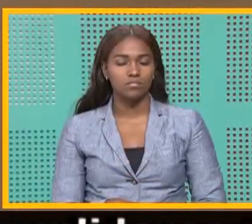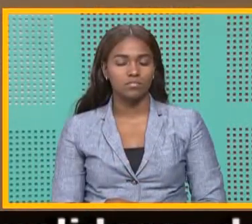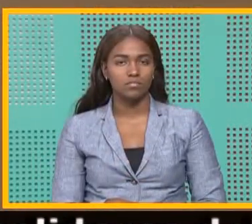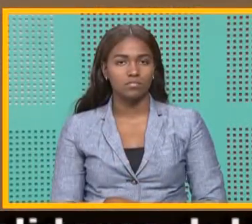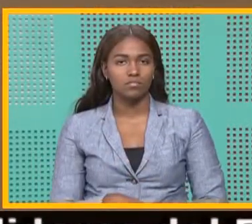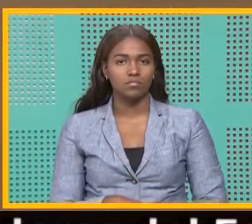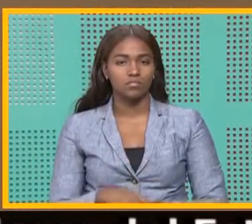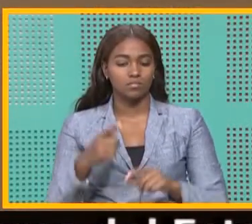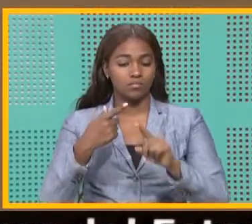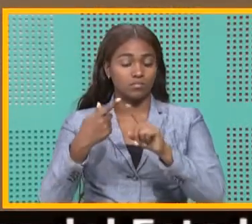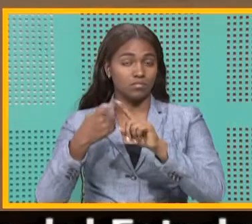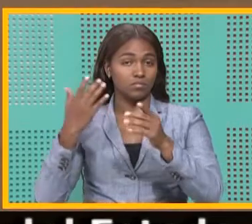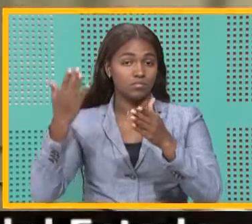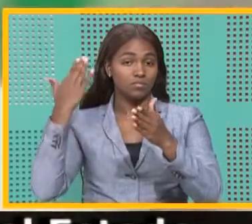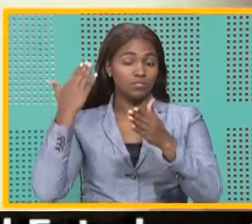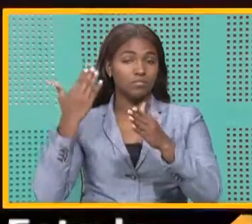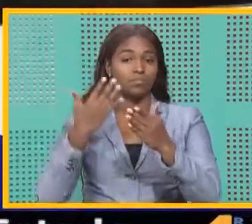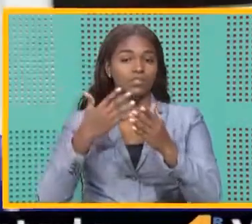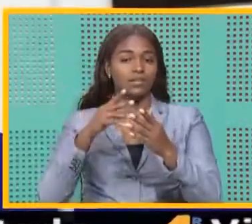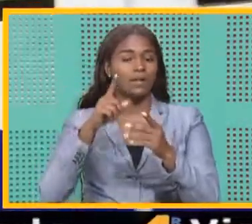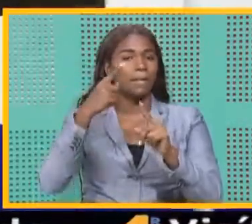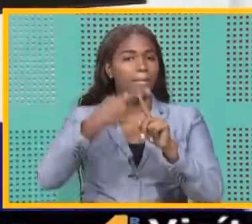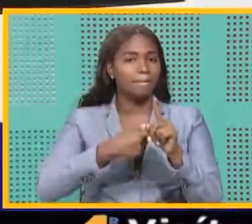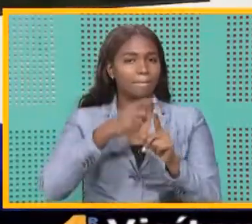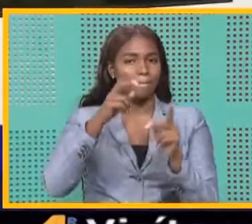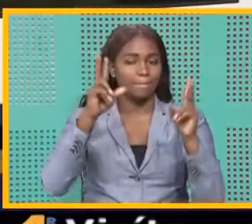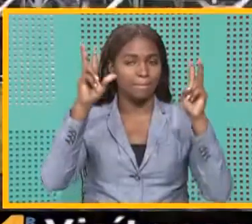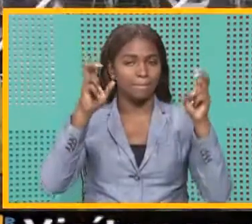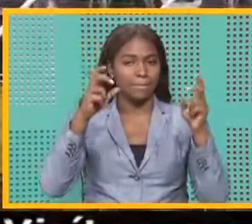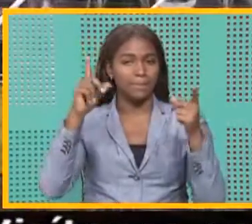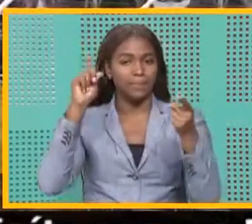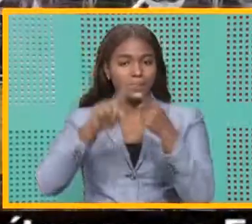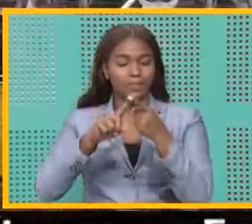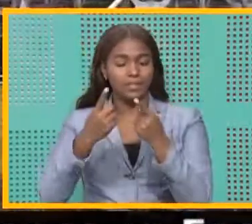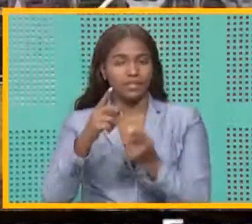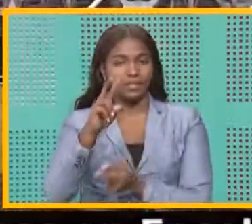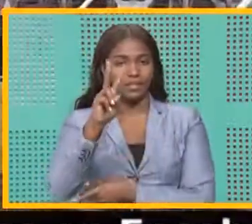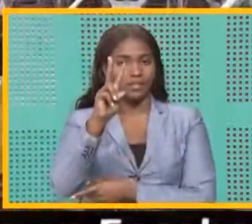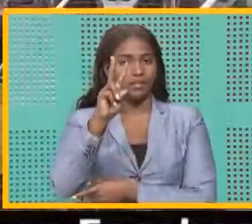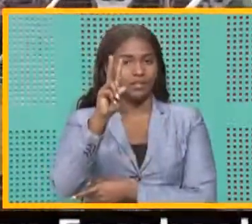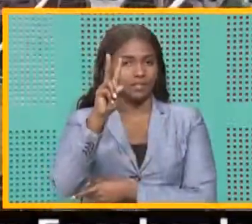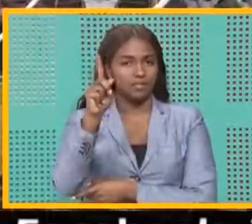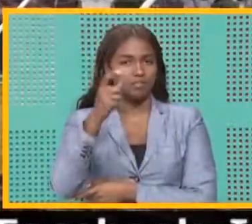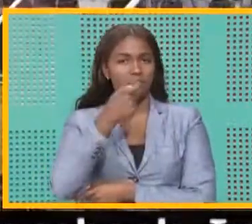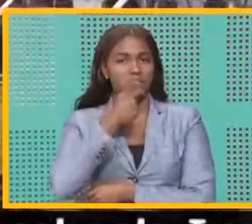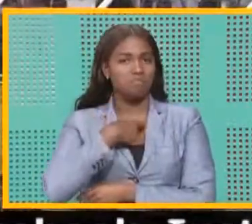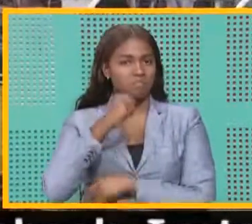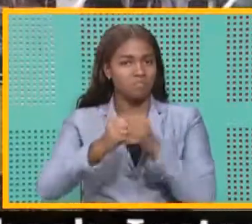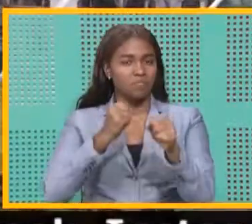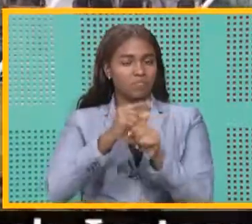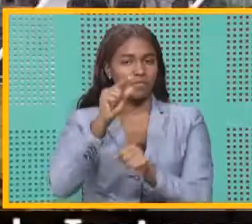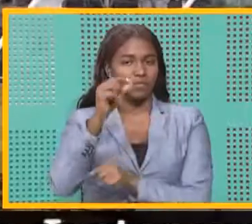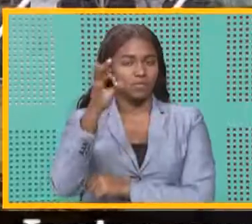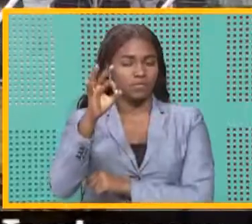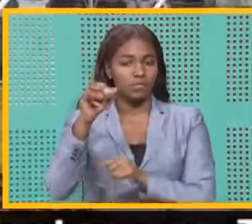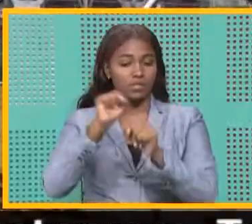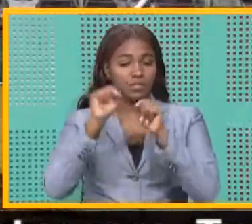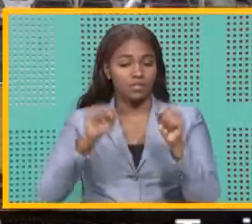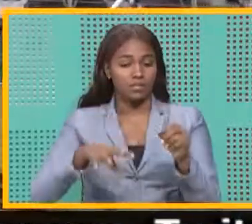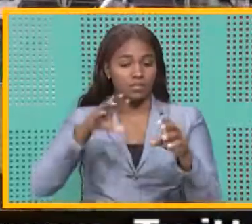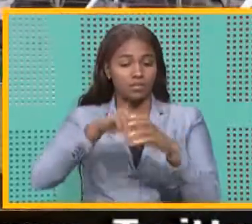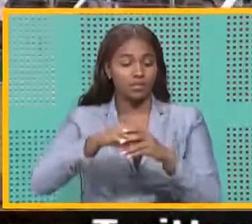Amigos, desde el mes de enero del 2019 hasta el 31 de diciembre, el Sistema Integrado de Transporte de Santo Domingo